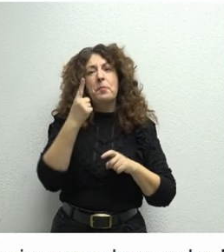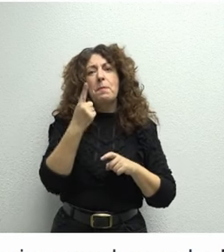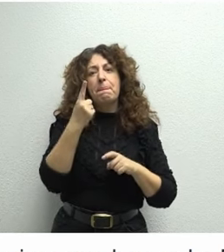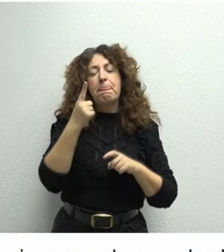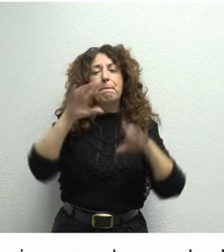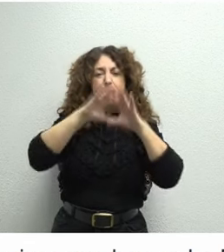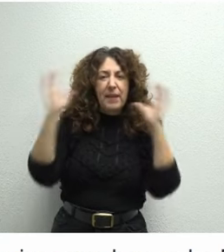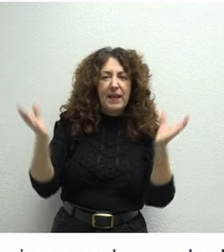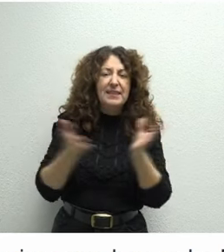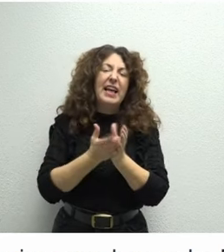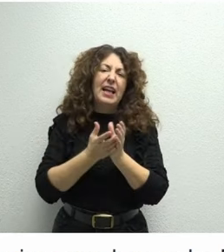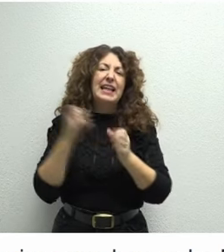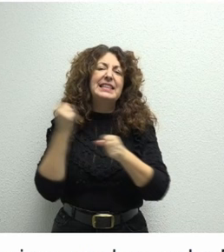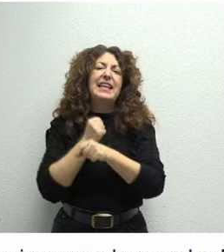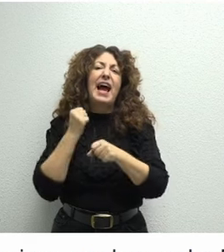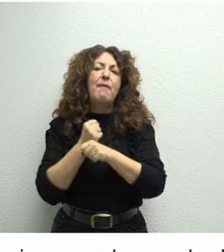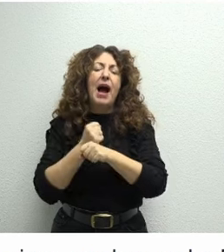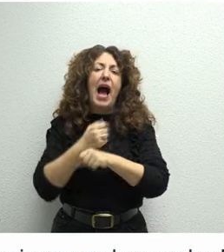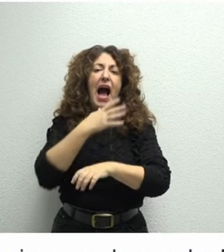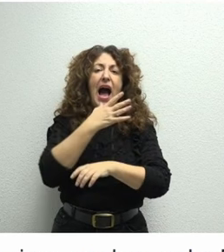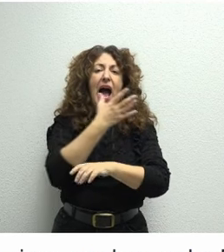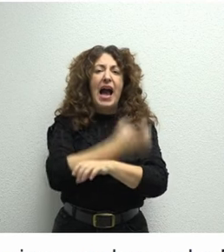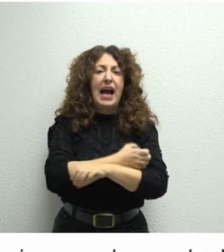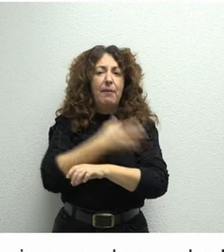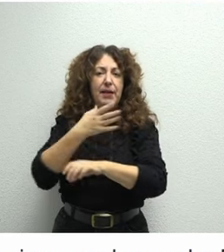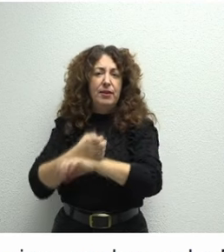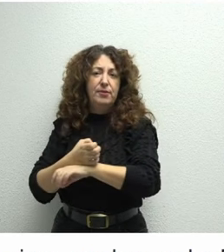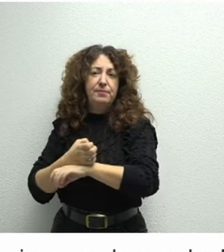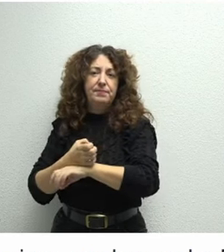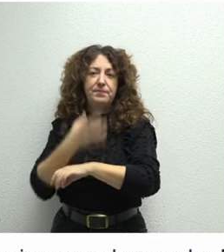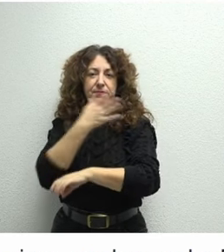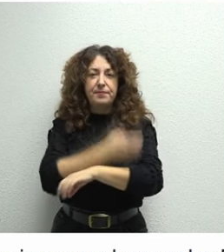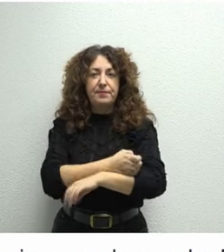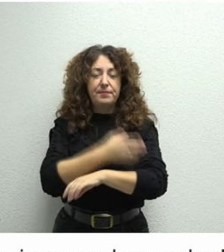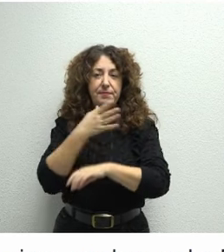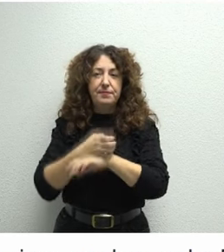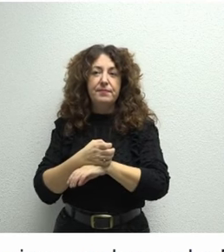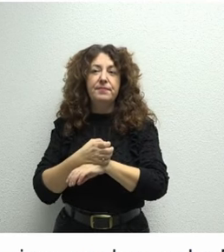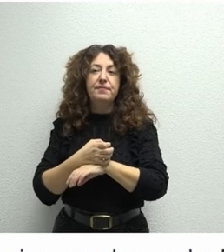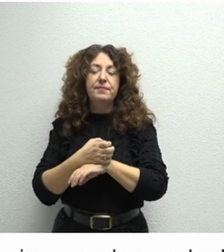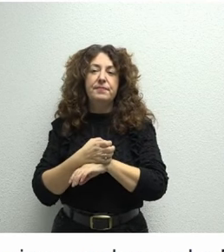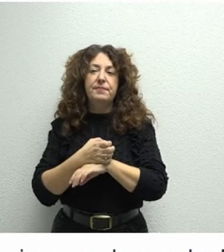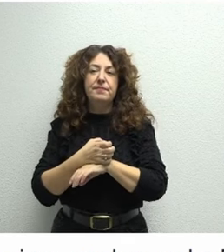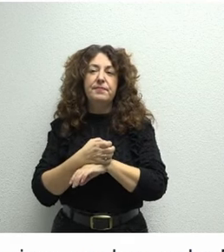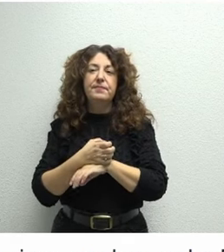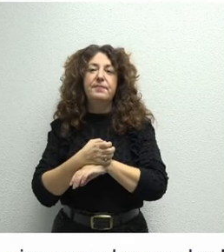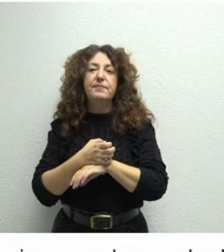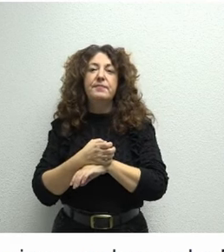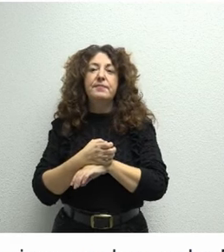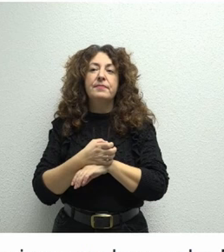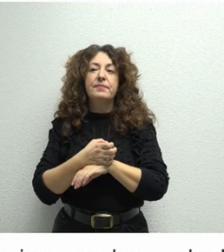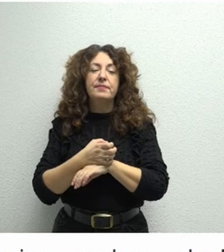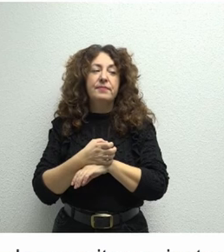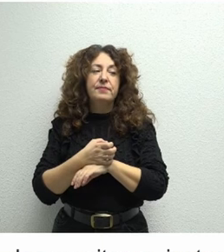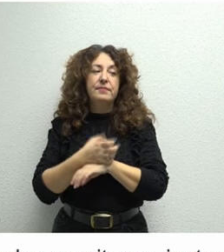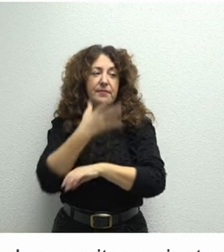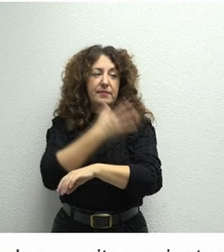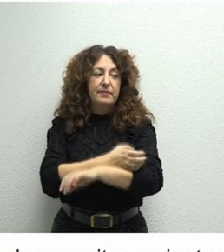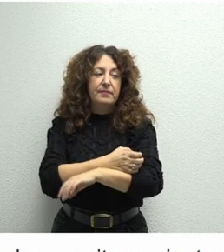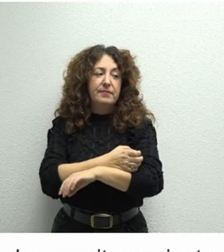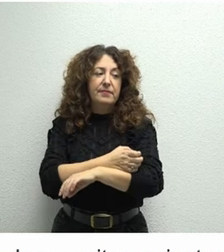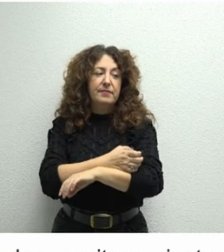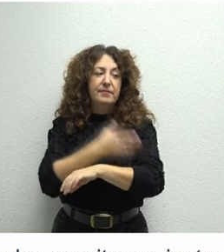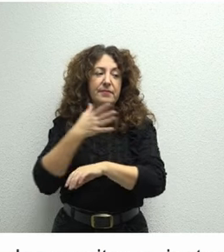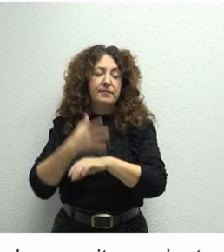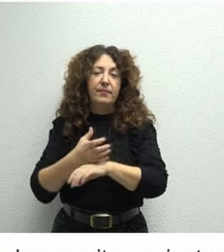que trabaja para el Cabildo para la para la institución que representa Tania y y yo he pensado que estas personas